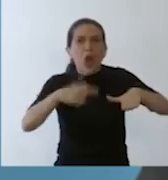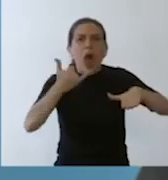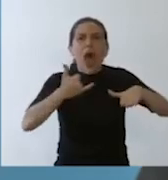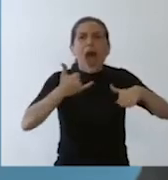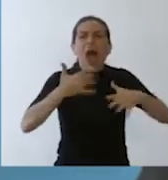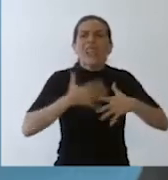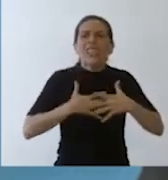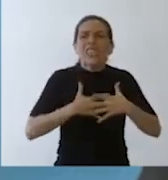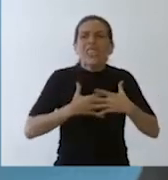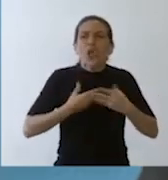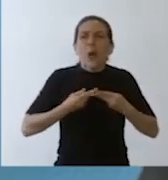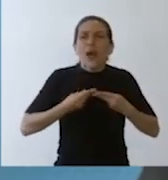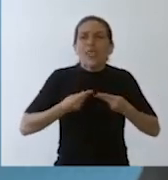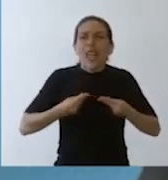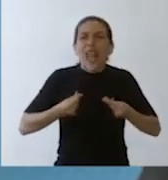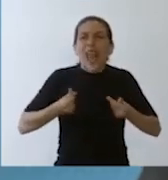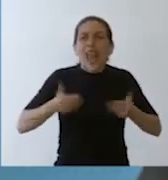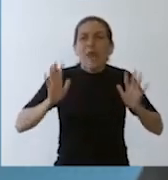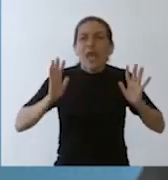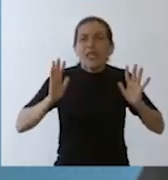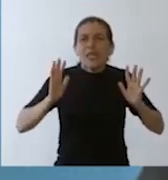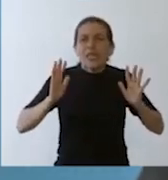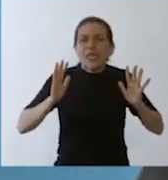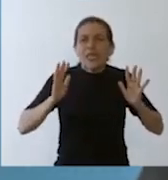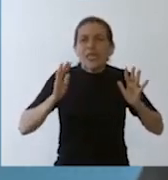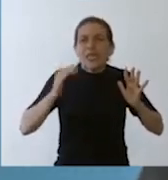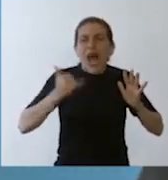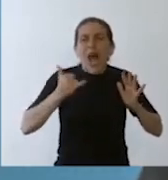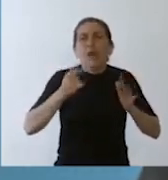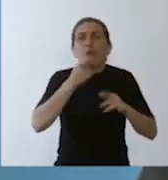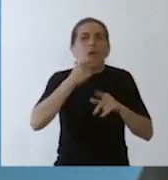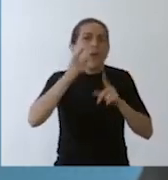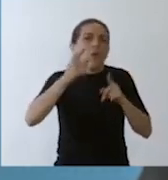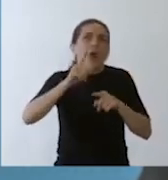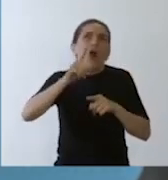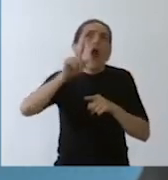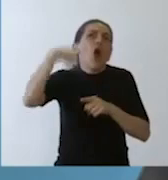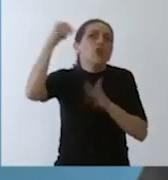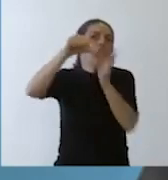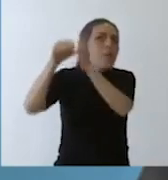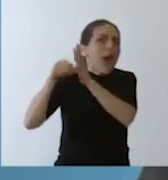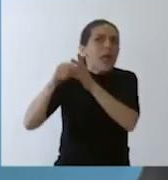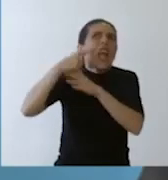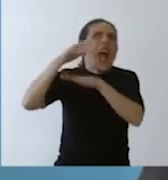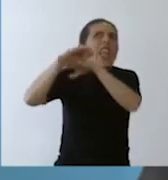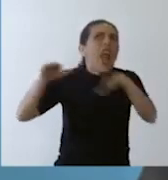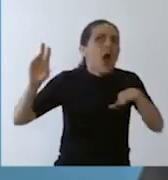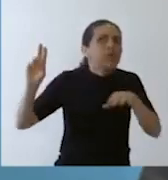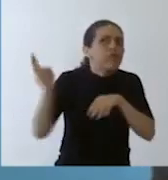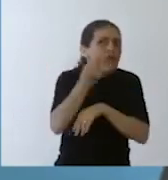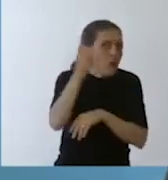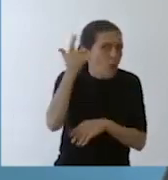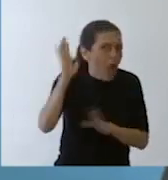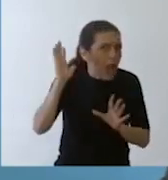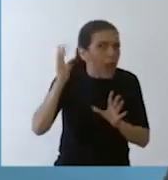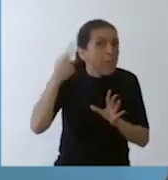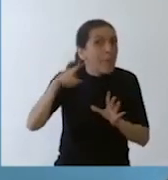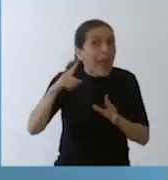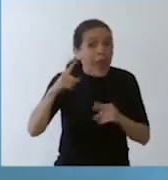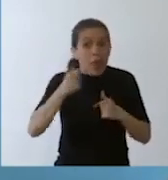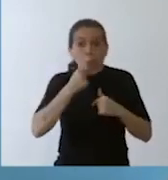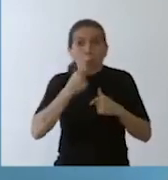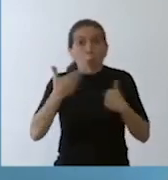o moderadas, fundamentalmente en las series internacionales no se vio mortalidad en pediatría, pero son activos